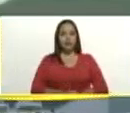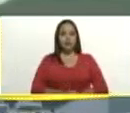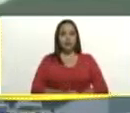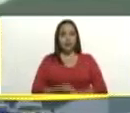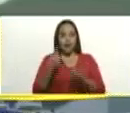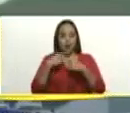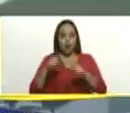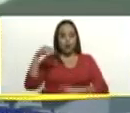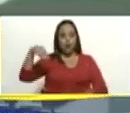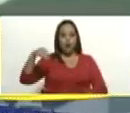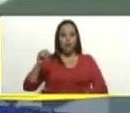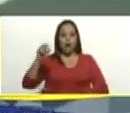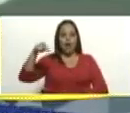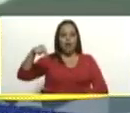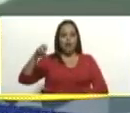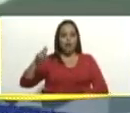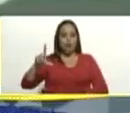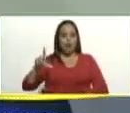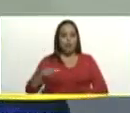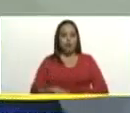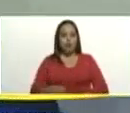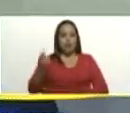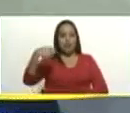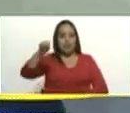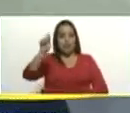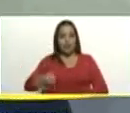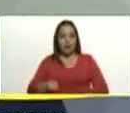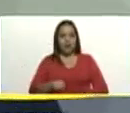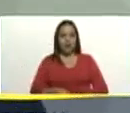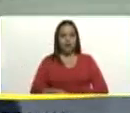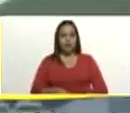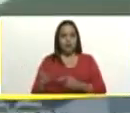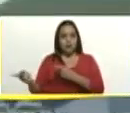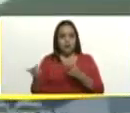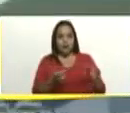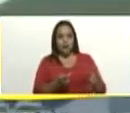Manuel da Silva de Televen, bienvenido Manuel.